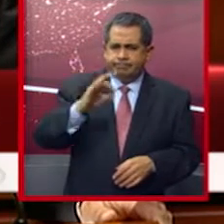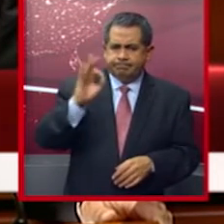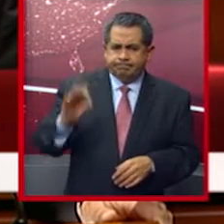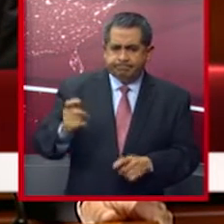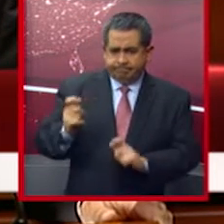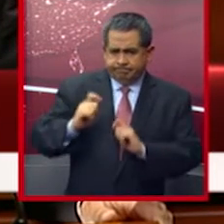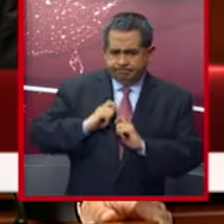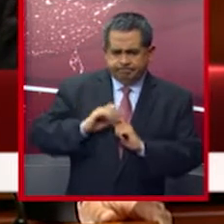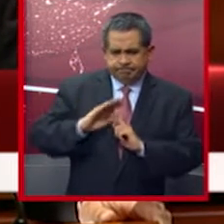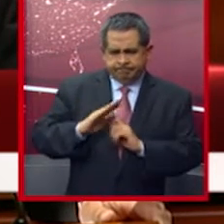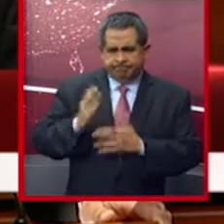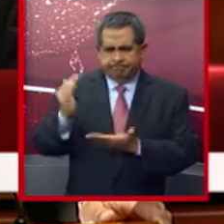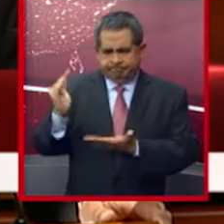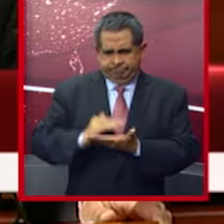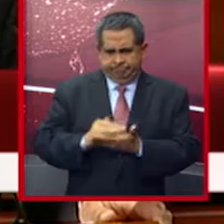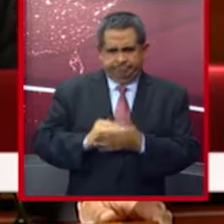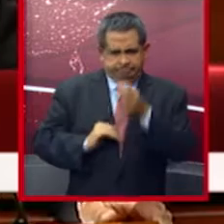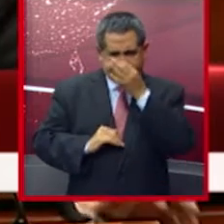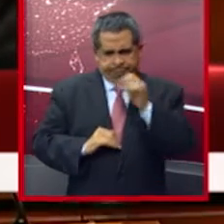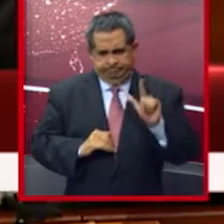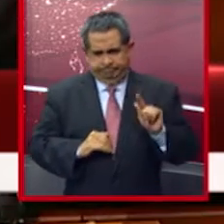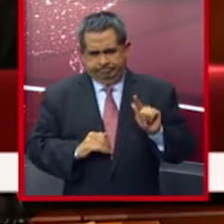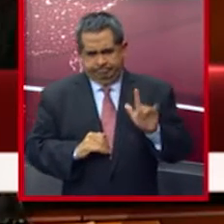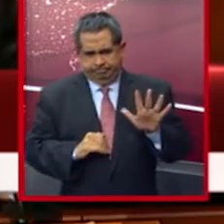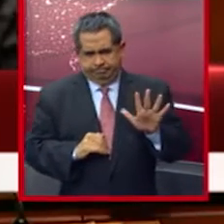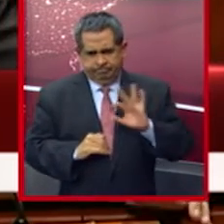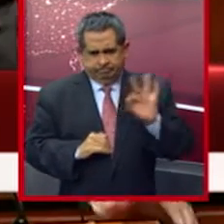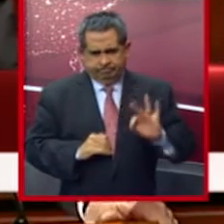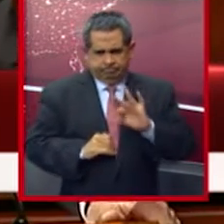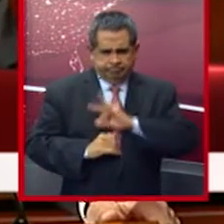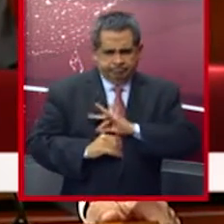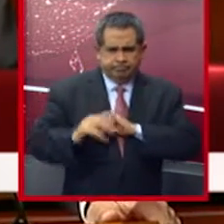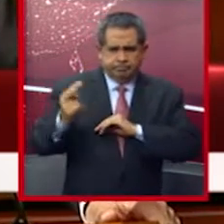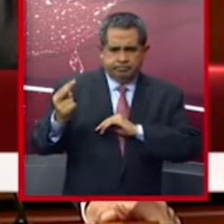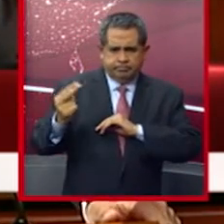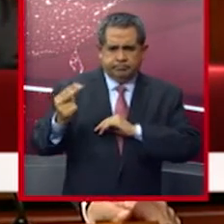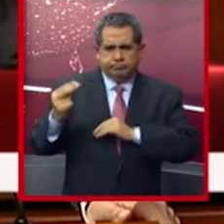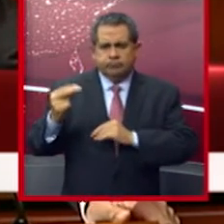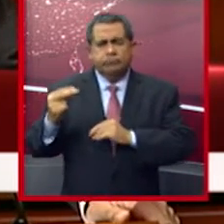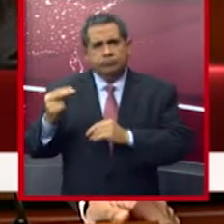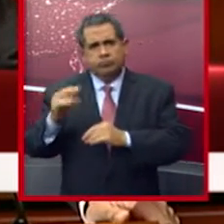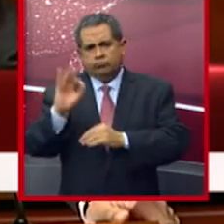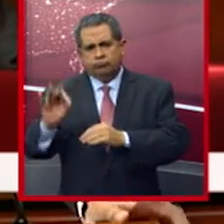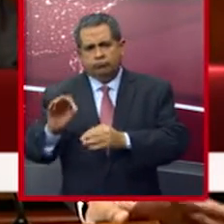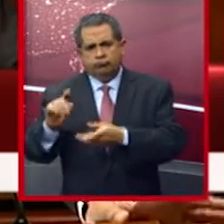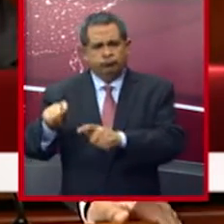de asignación de prerrogativas de dinero que son de todas y todos los mexicanos.